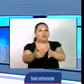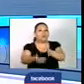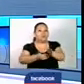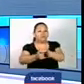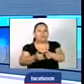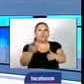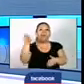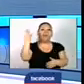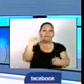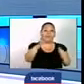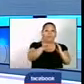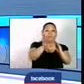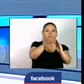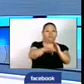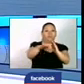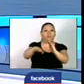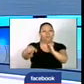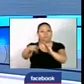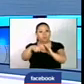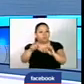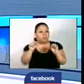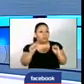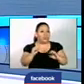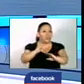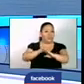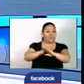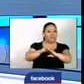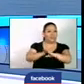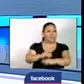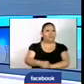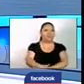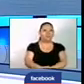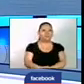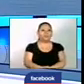confinadas por el temor de ser contagiadas por el coronavirus